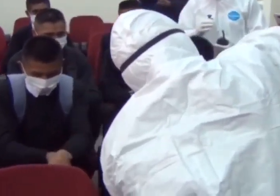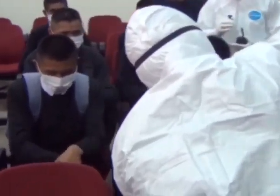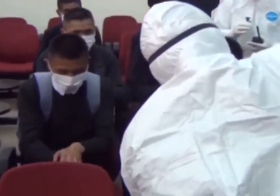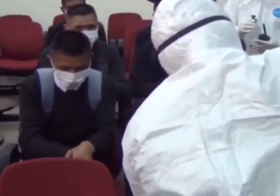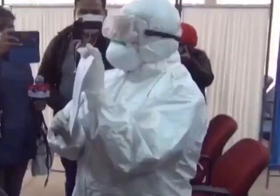país